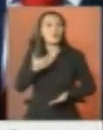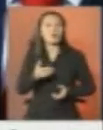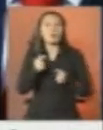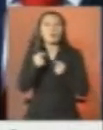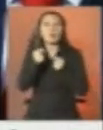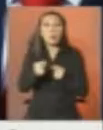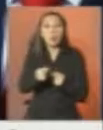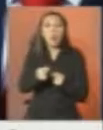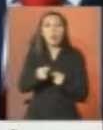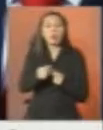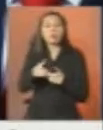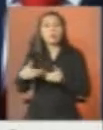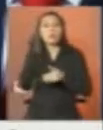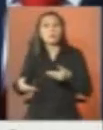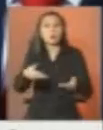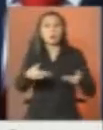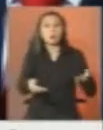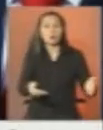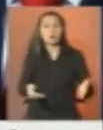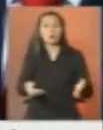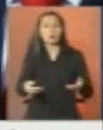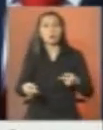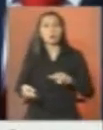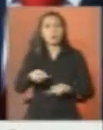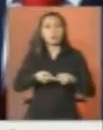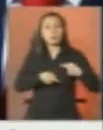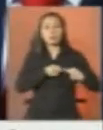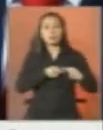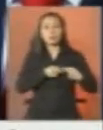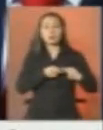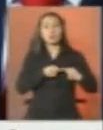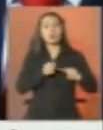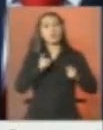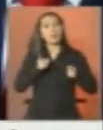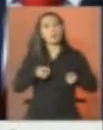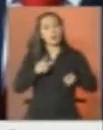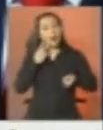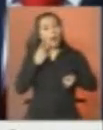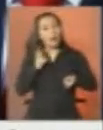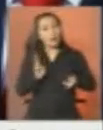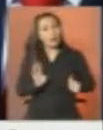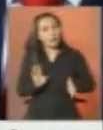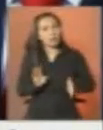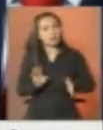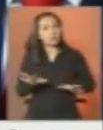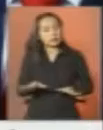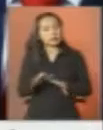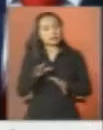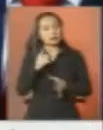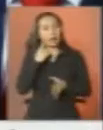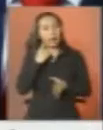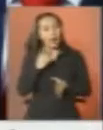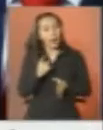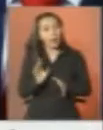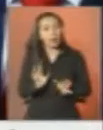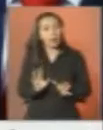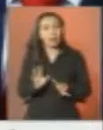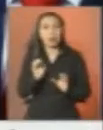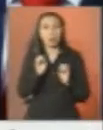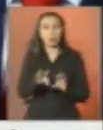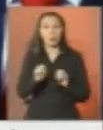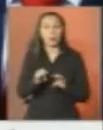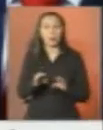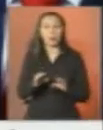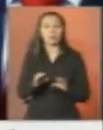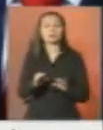podría llegar a ser regresivo, hasta ahí debiéramos hacer el esfuerzo para que la